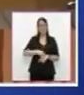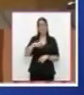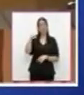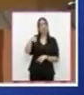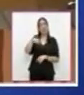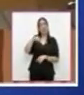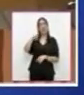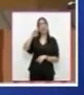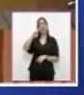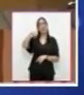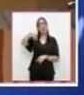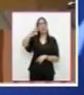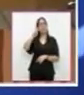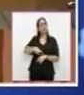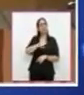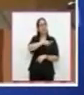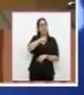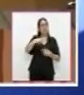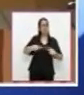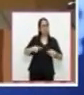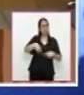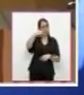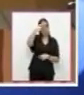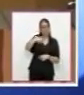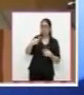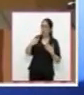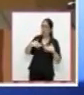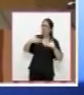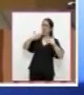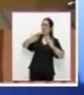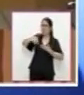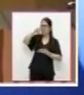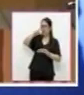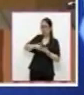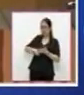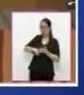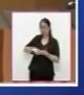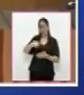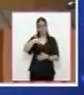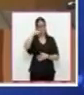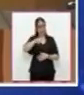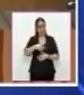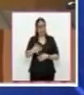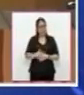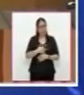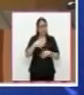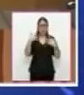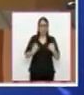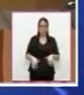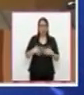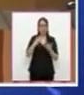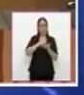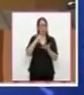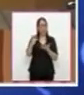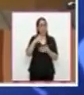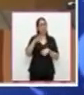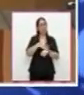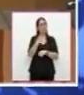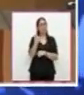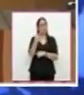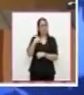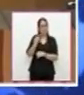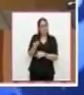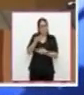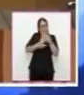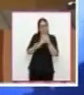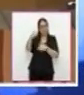para capacitar, para entregar el material, incluso los partidos políticos, las campañas, etcétera. Son etapas en